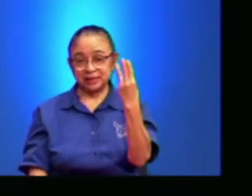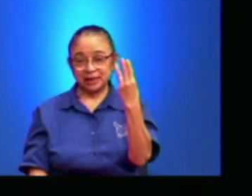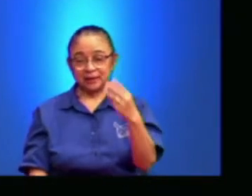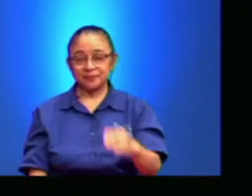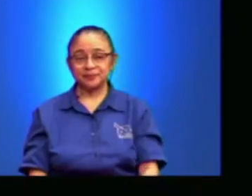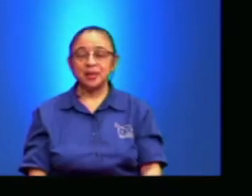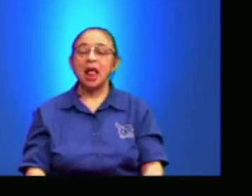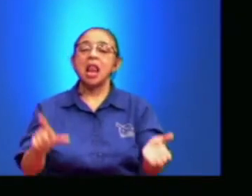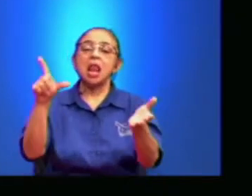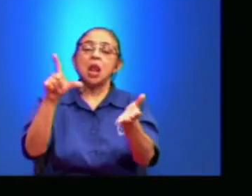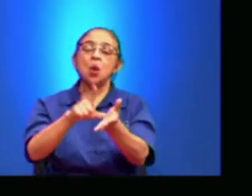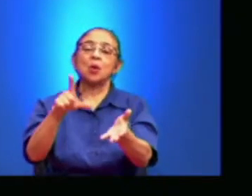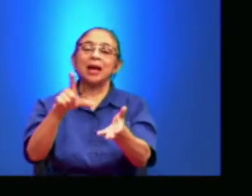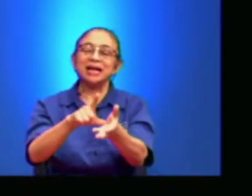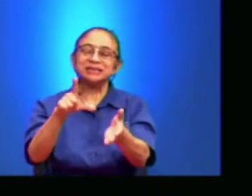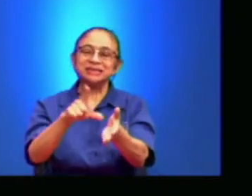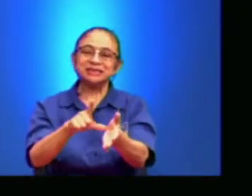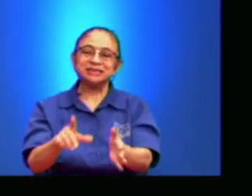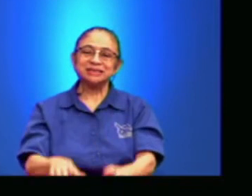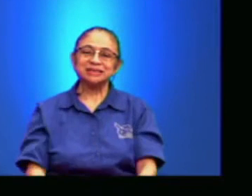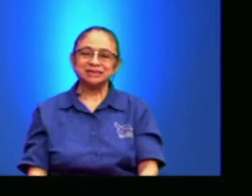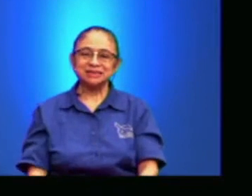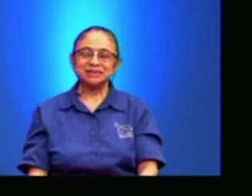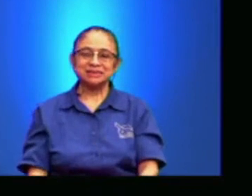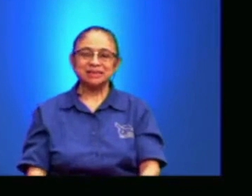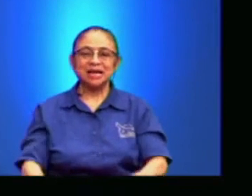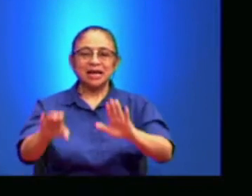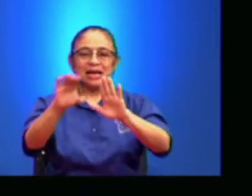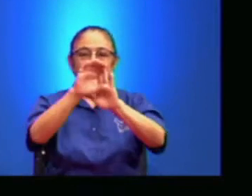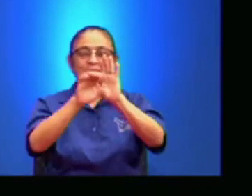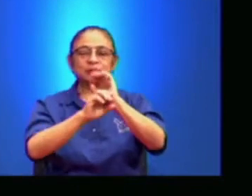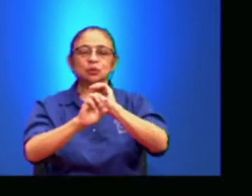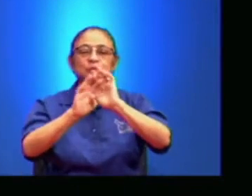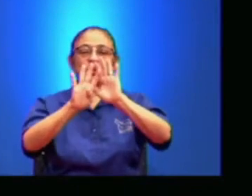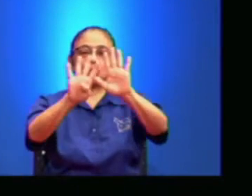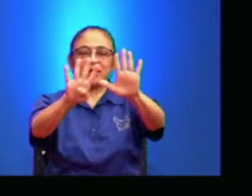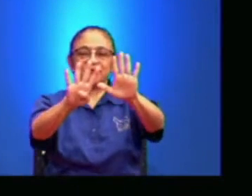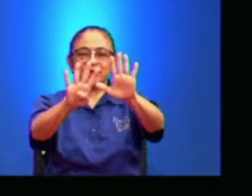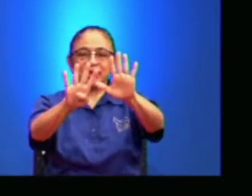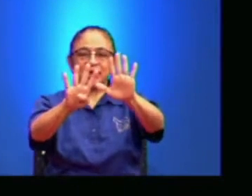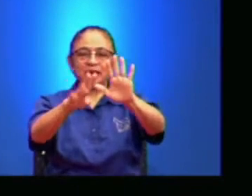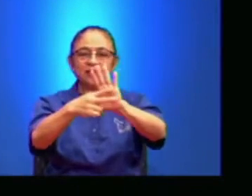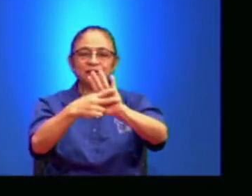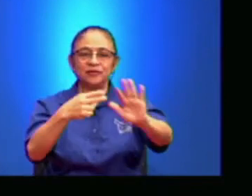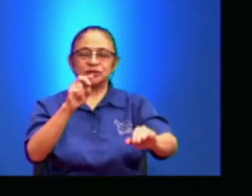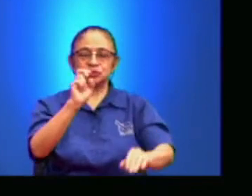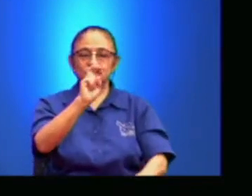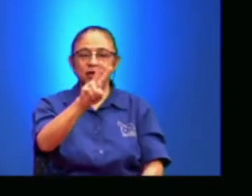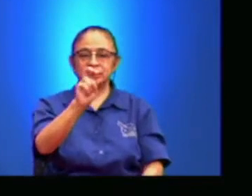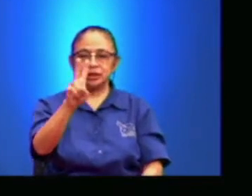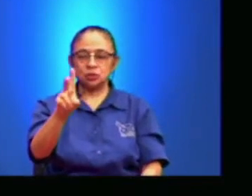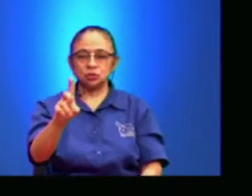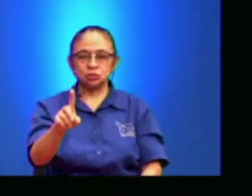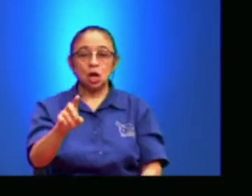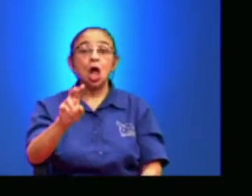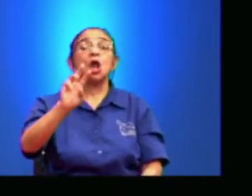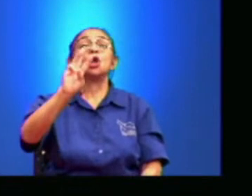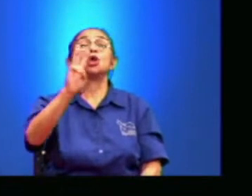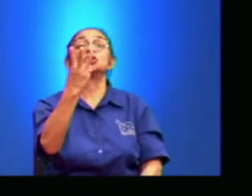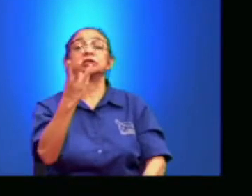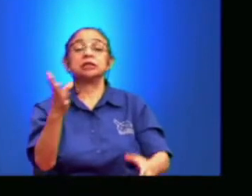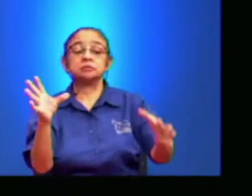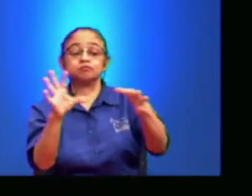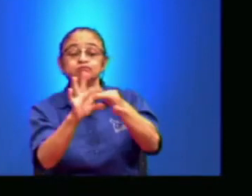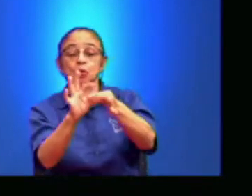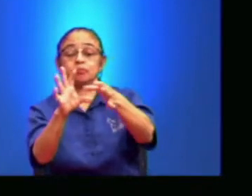es el mismo evento y lucas 9 21 25 los tres lo asocian interesantemente joaquín o